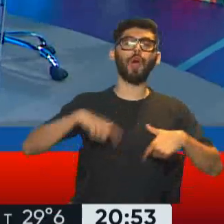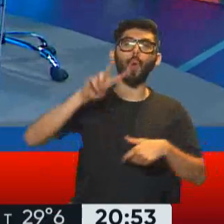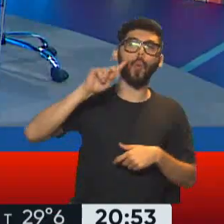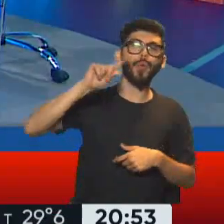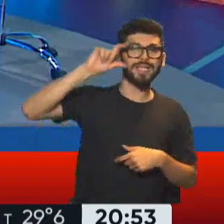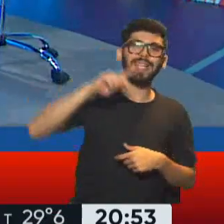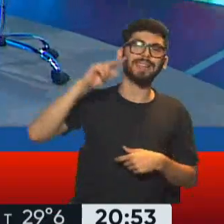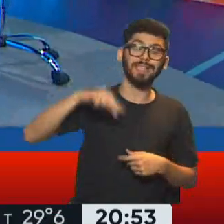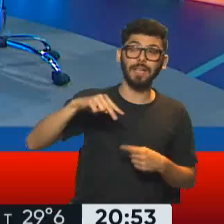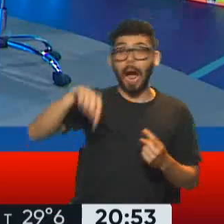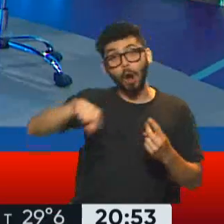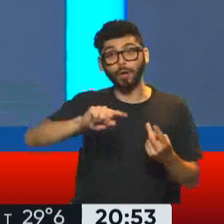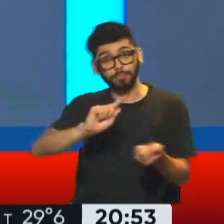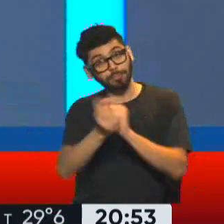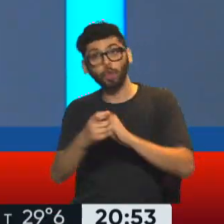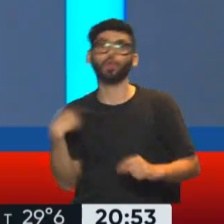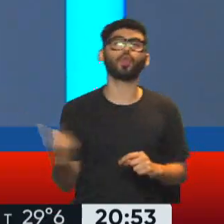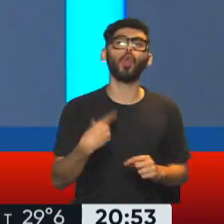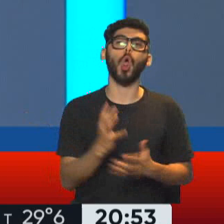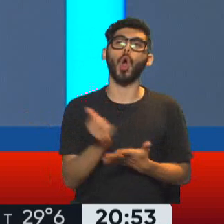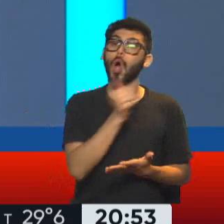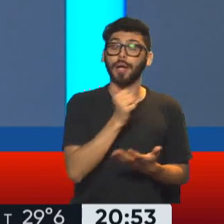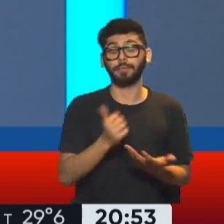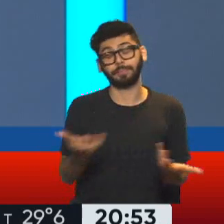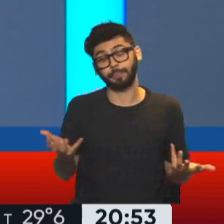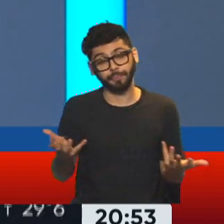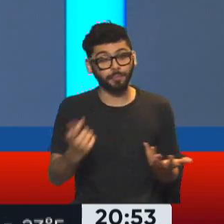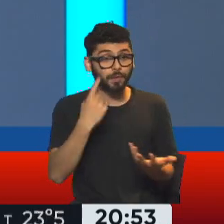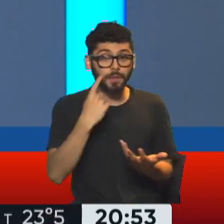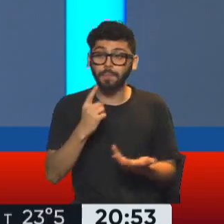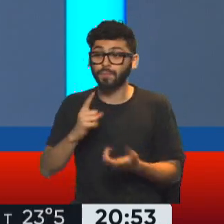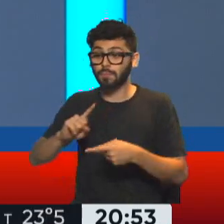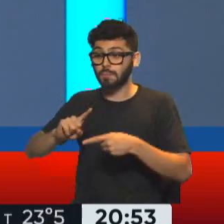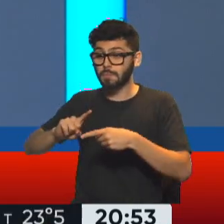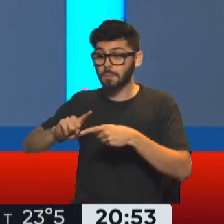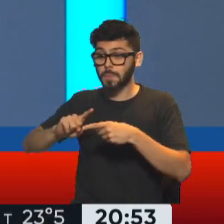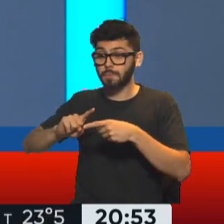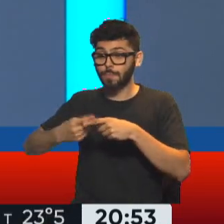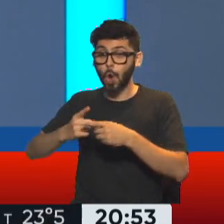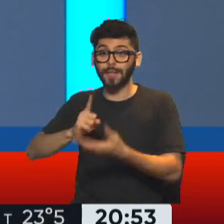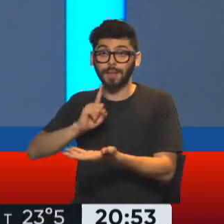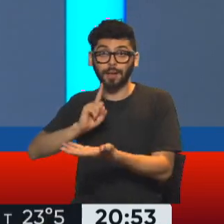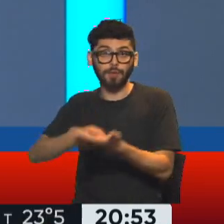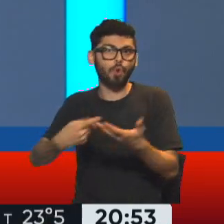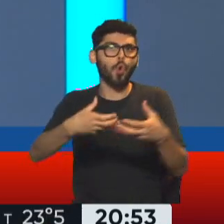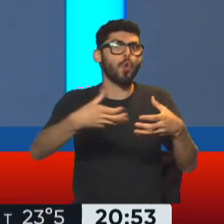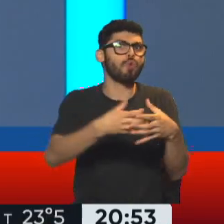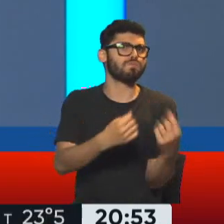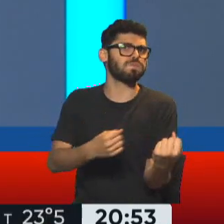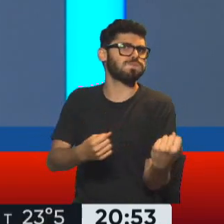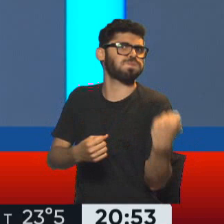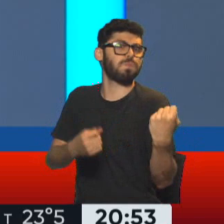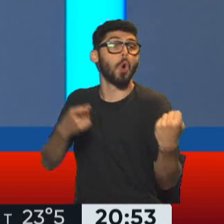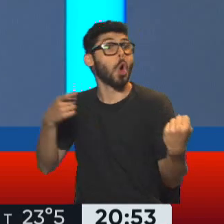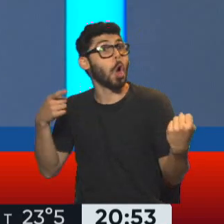pasa? cuando vos querés tomar una decisión política que perjudica a los grupos concentrados es una